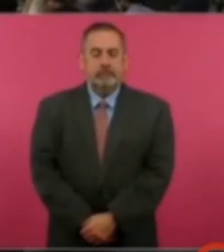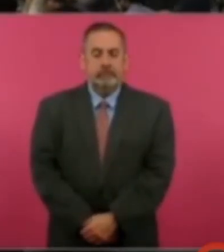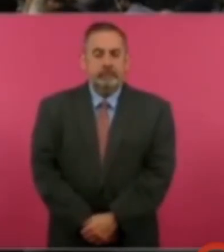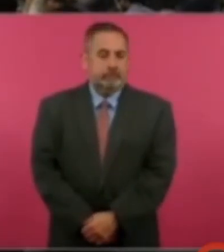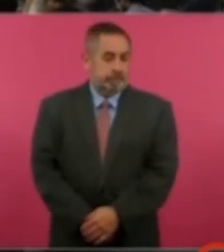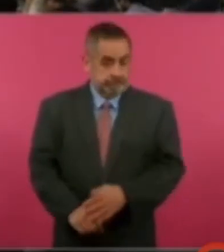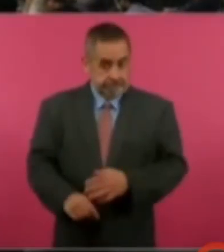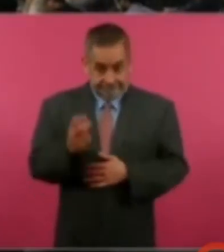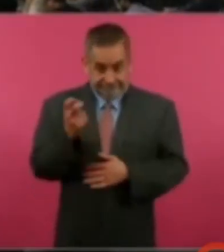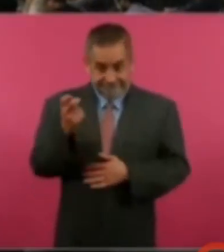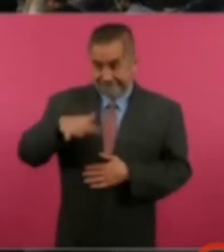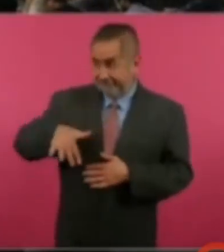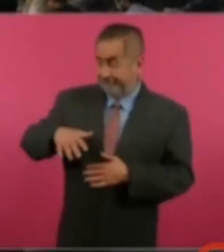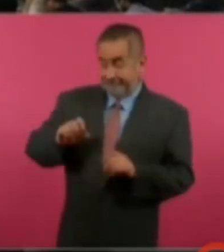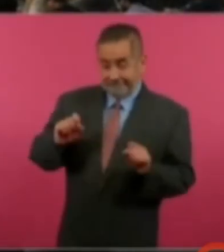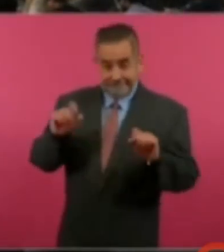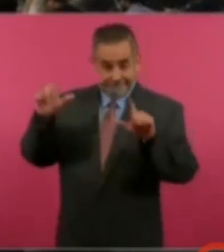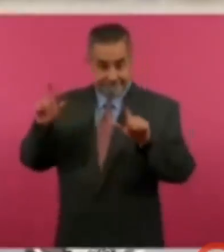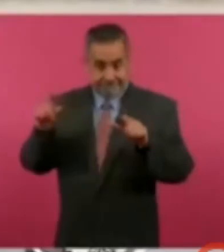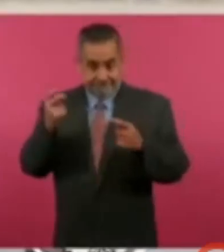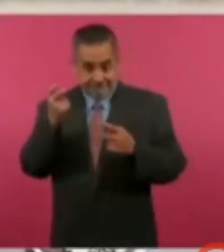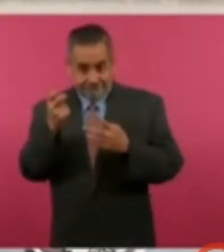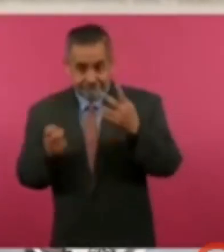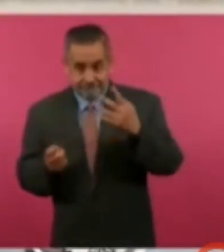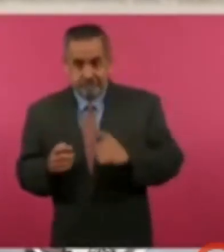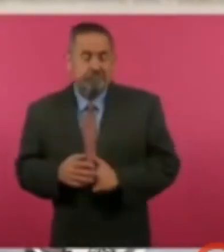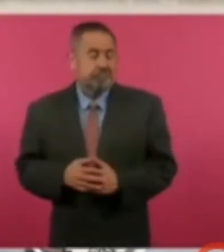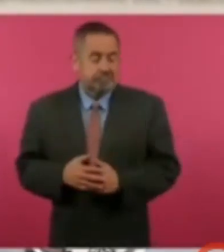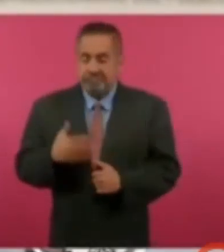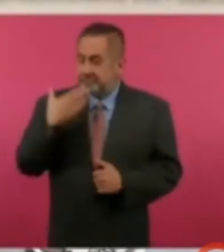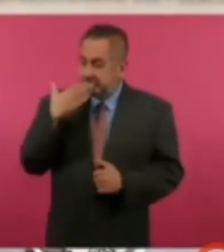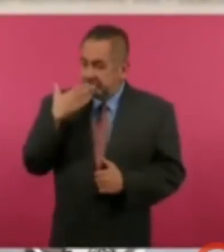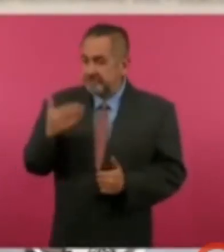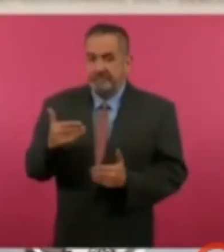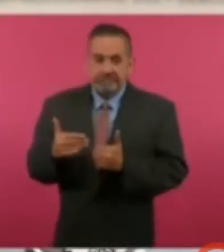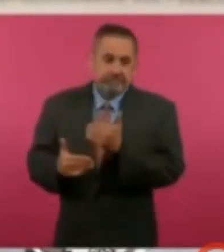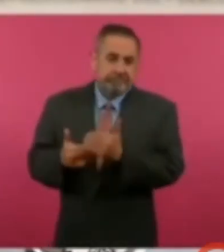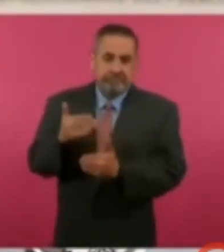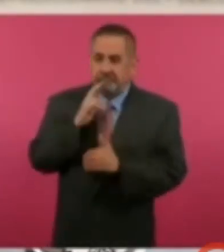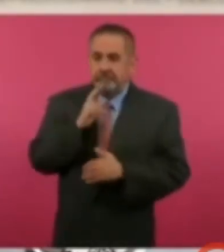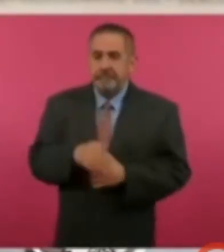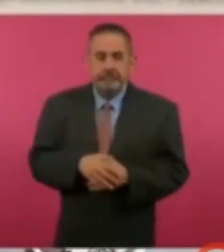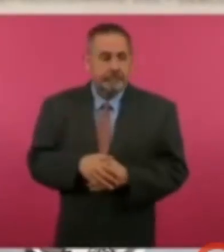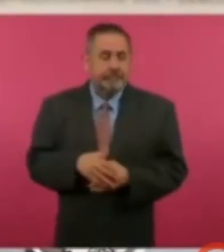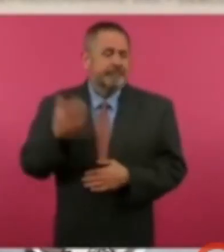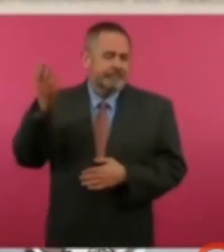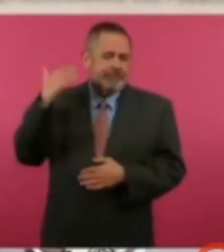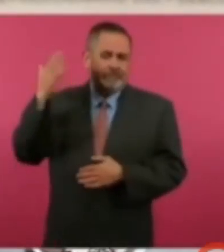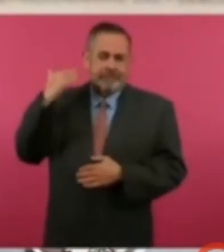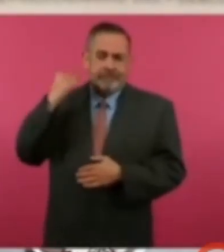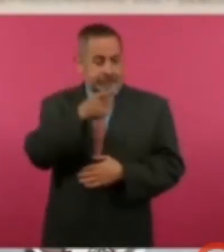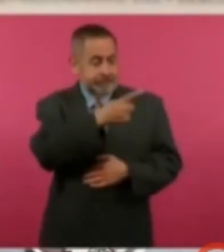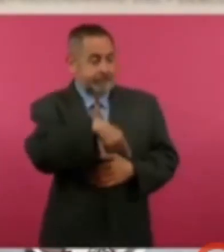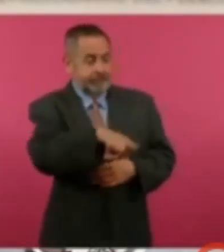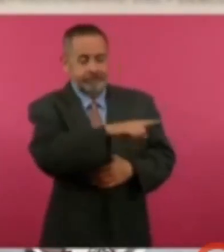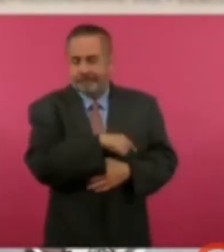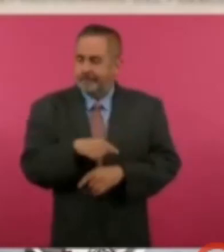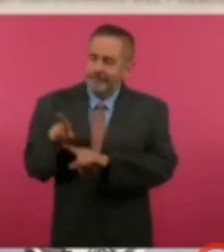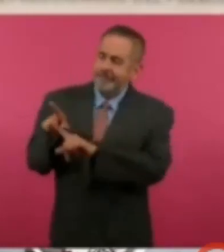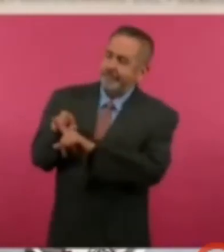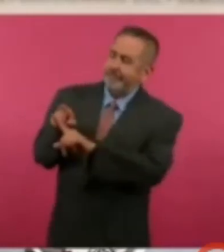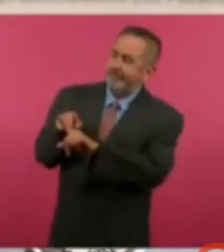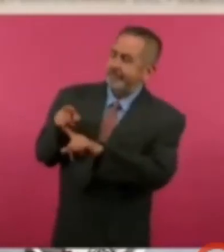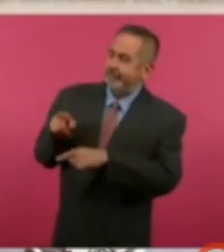Pues eso está dando resultados. Se burlaban lo